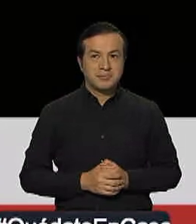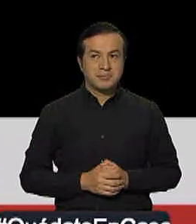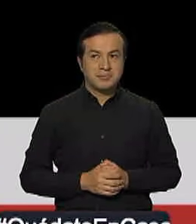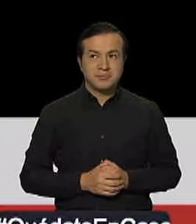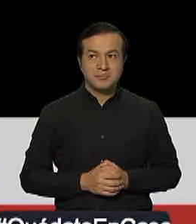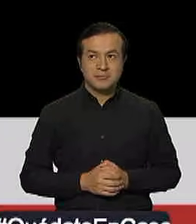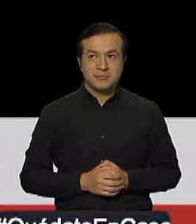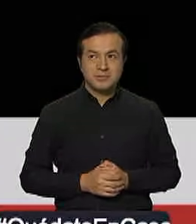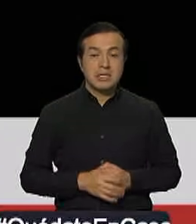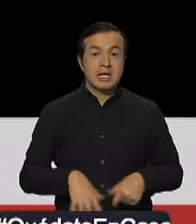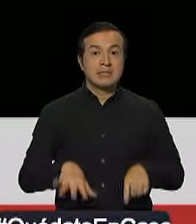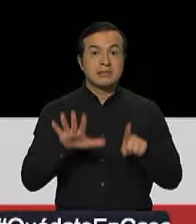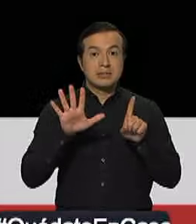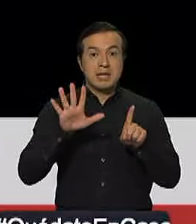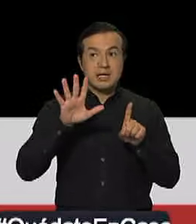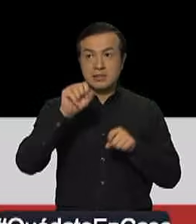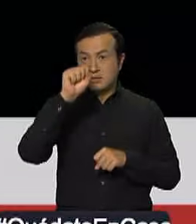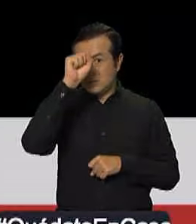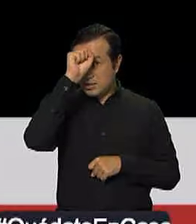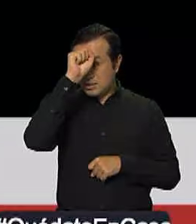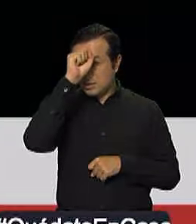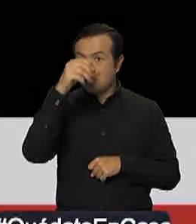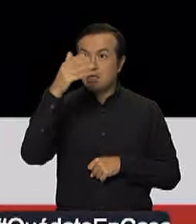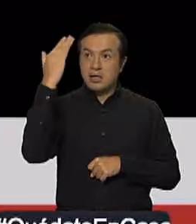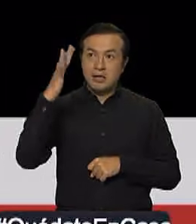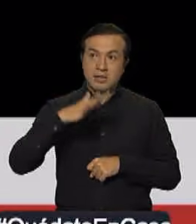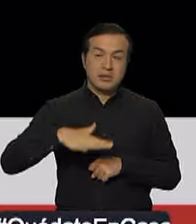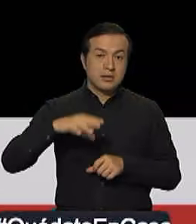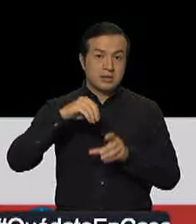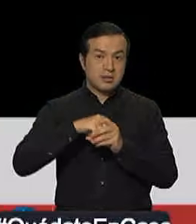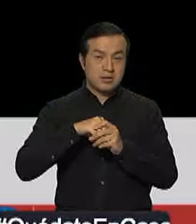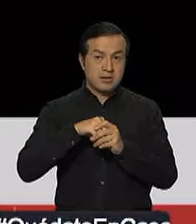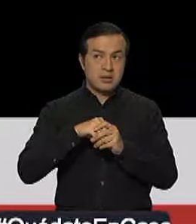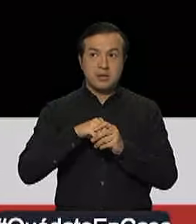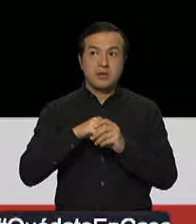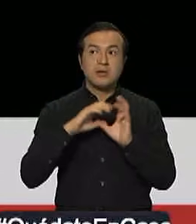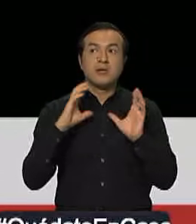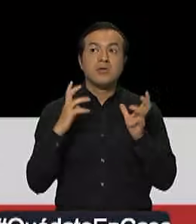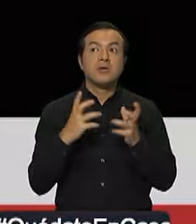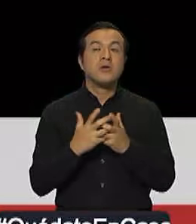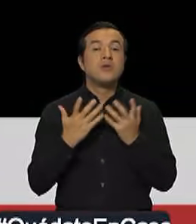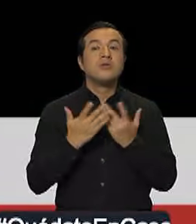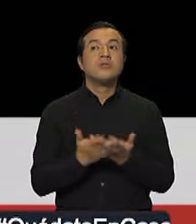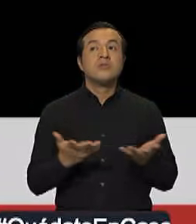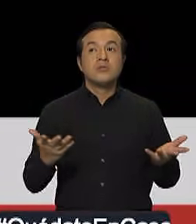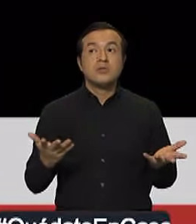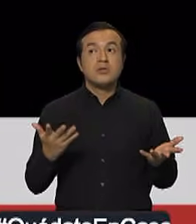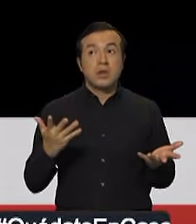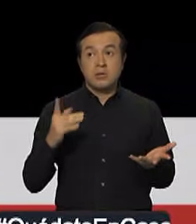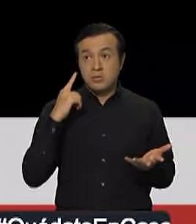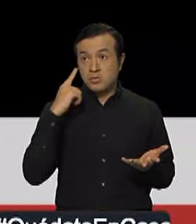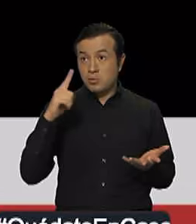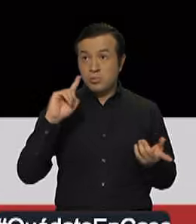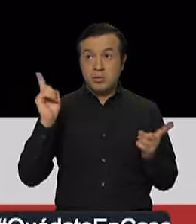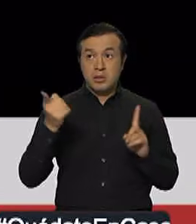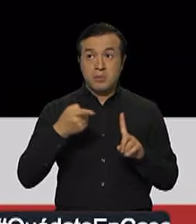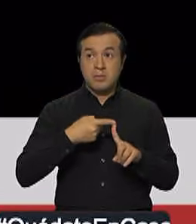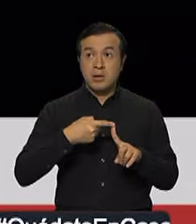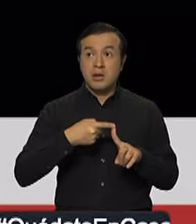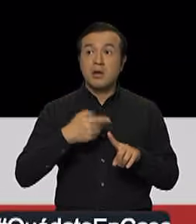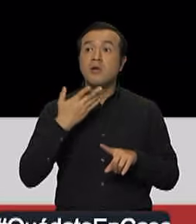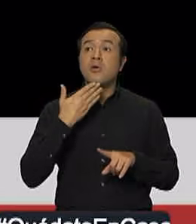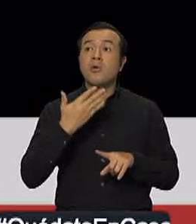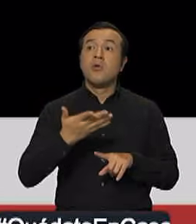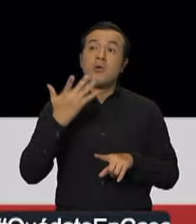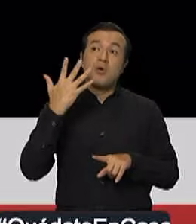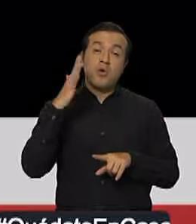Una camada de 6 jabalíes salvajes que nacieron hace poco en el santuario de animales de Wild Ireland en Bourfont son posiblemente los primeros de su especie en nacer desde